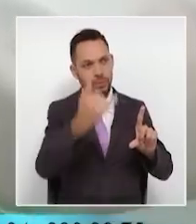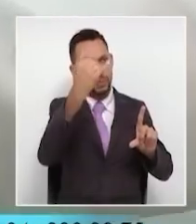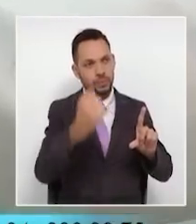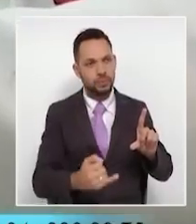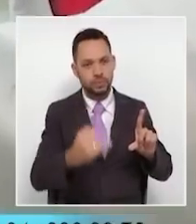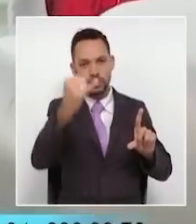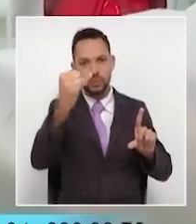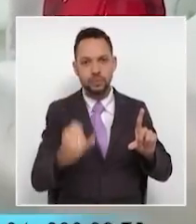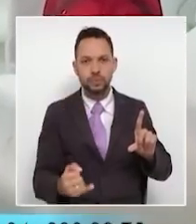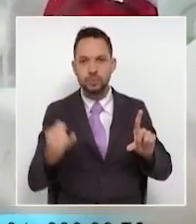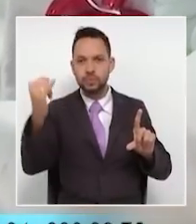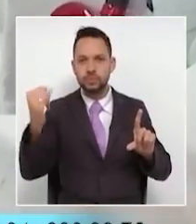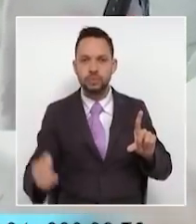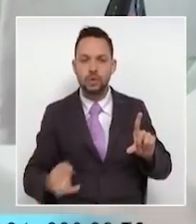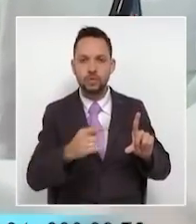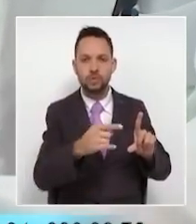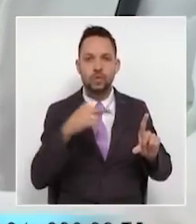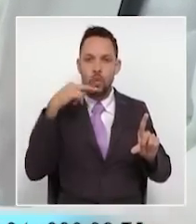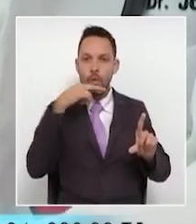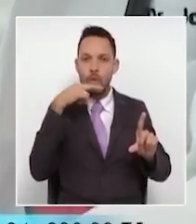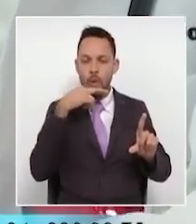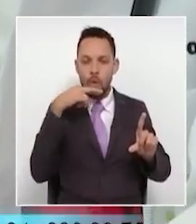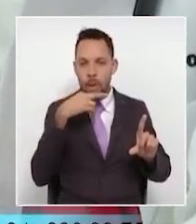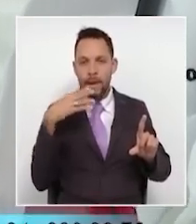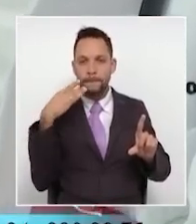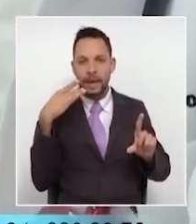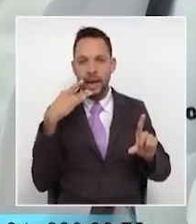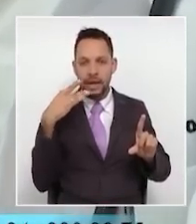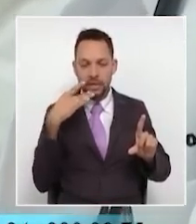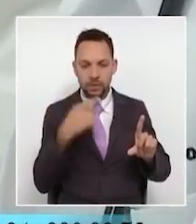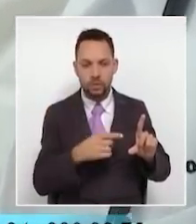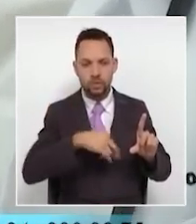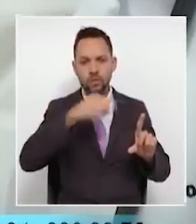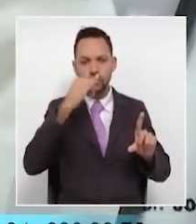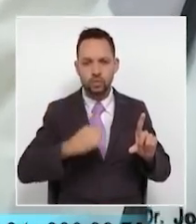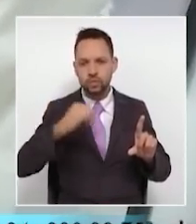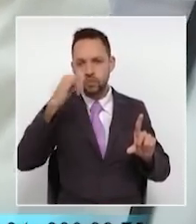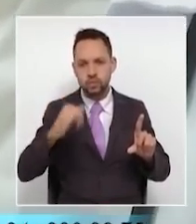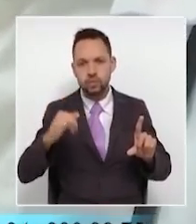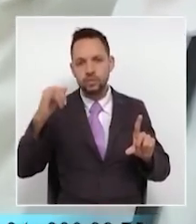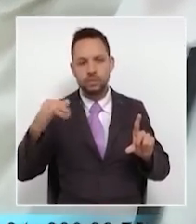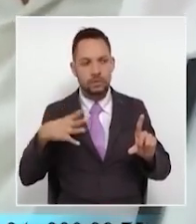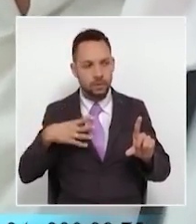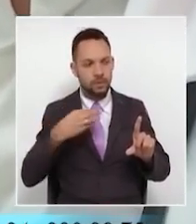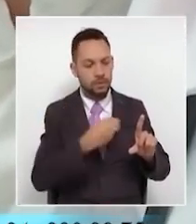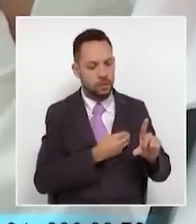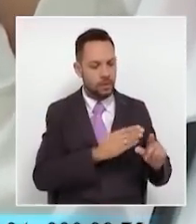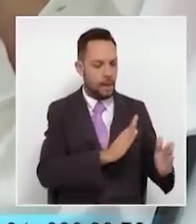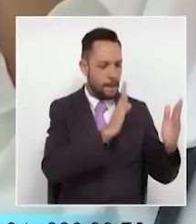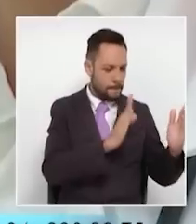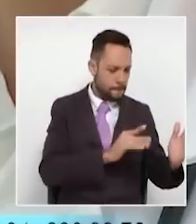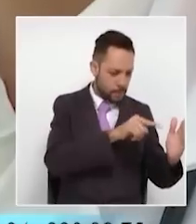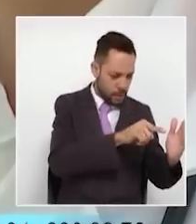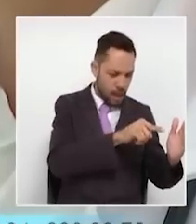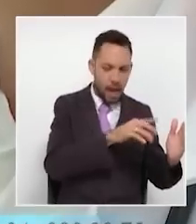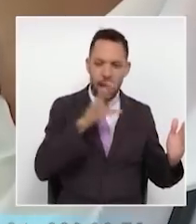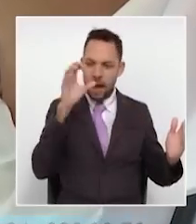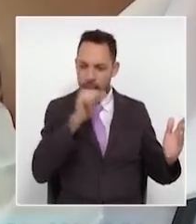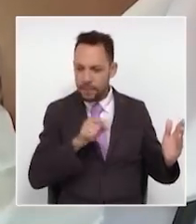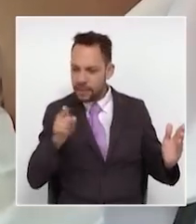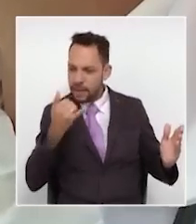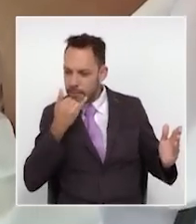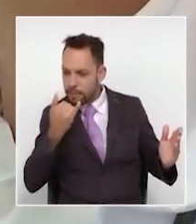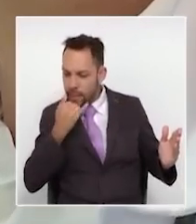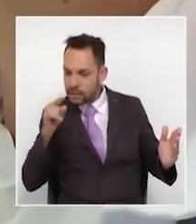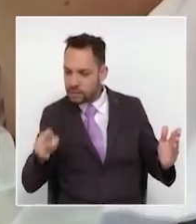y en las ondas amarillas si nosotros nos apoyamos en esto para dar posteriormente un diagnóstico